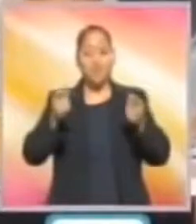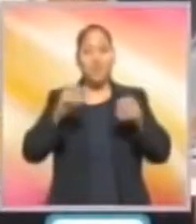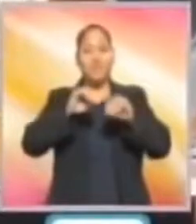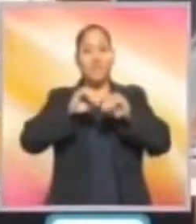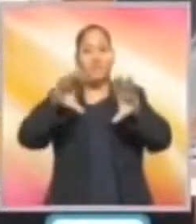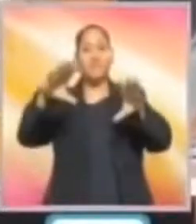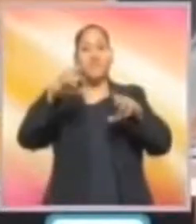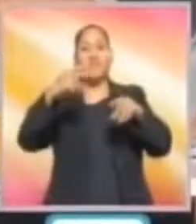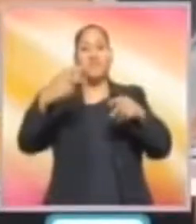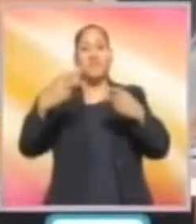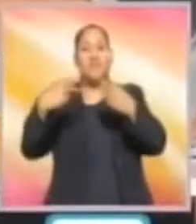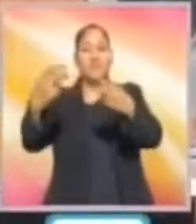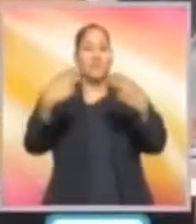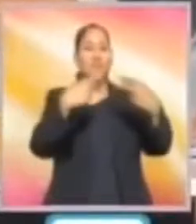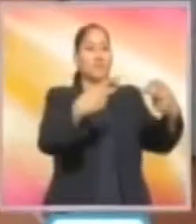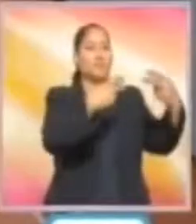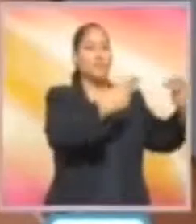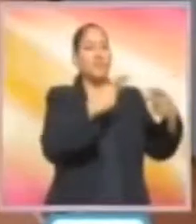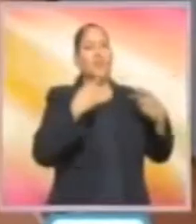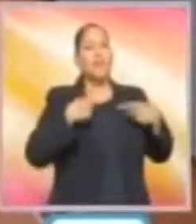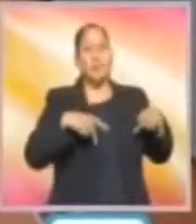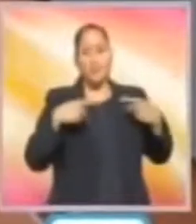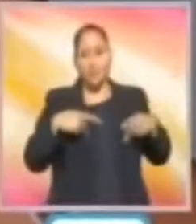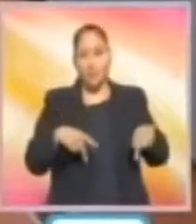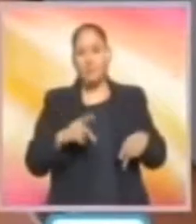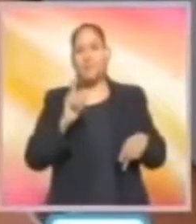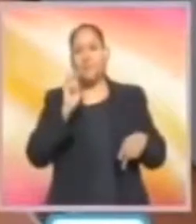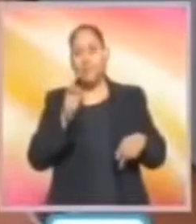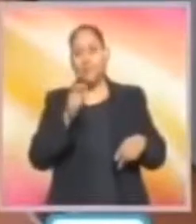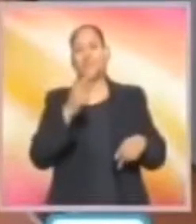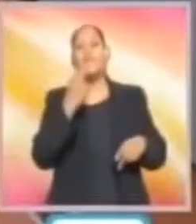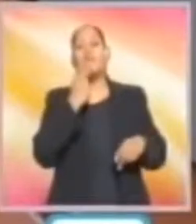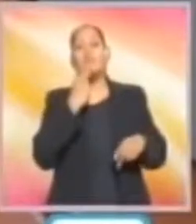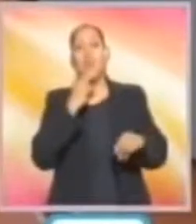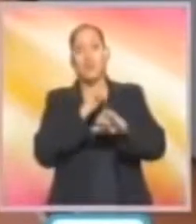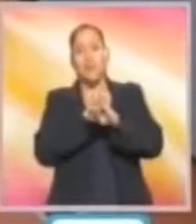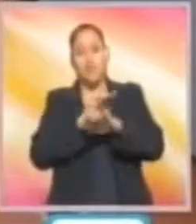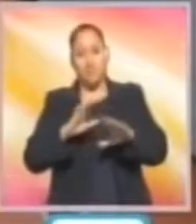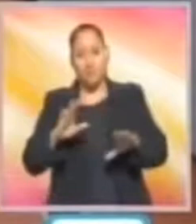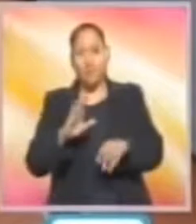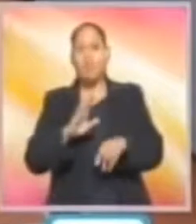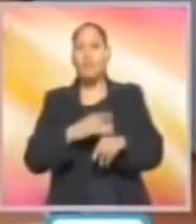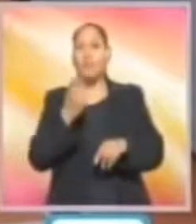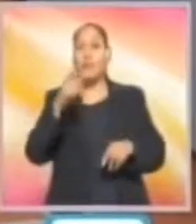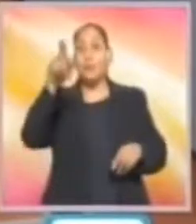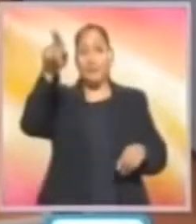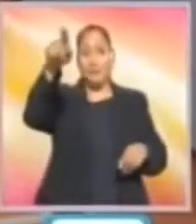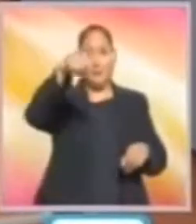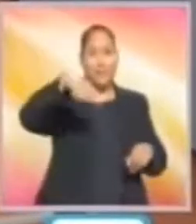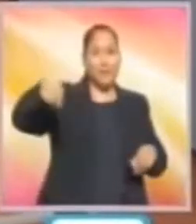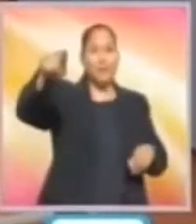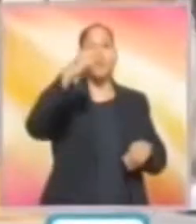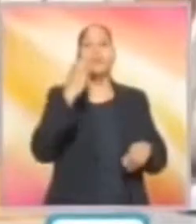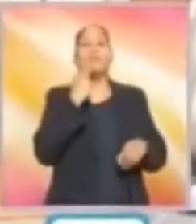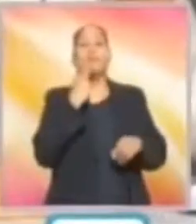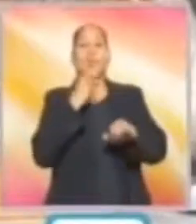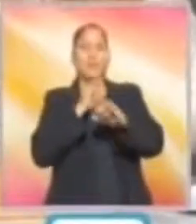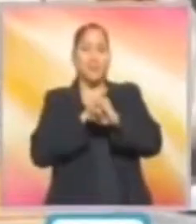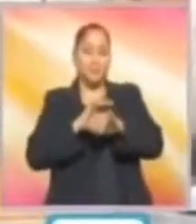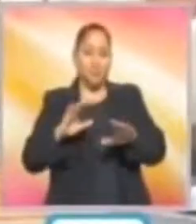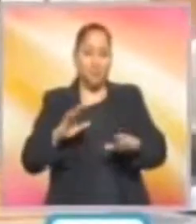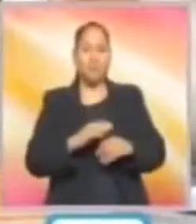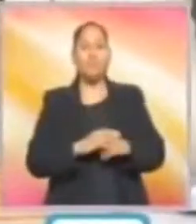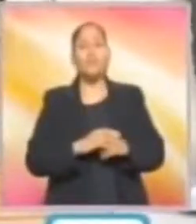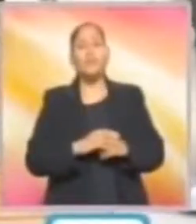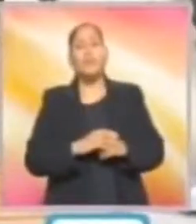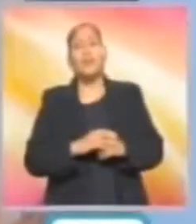por diferentes personas ajenas a ti que tienen que ver con el tratamiento de esto, porque son las que manejan esa información, ¿no? Entonces, esto puede